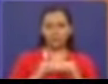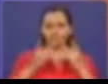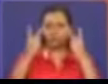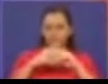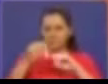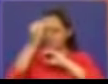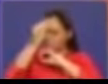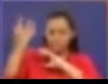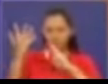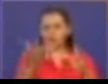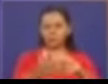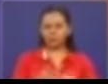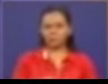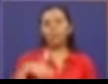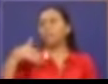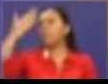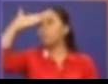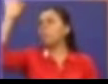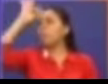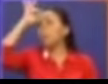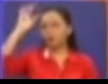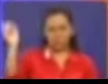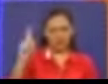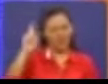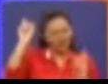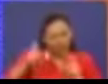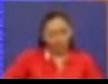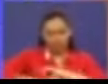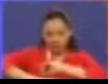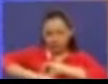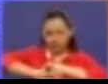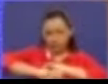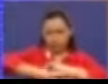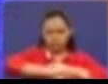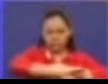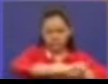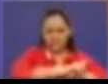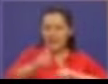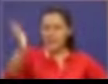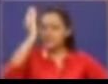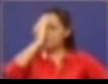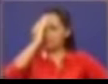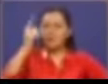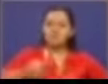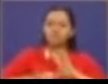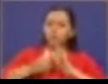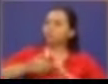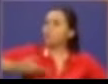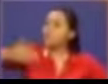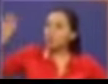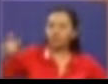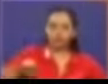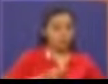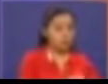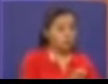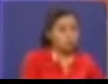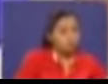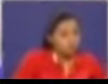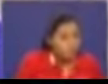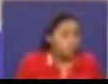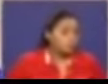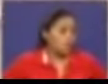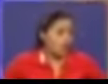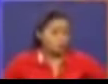informar a la gente sobre temas económicos y que no se deje engañar por lo mismo de siempre. Altísimos impuestos, altísima deuda pública, altísimo gasto